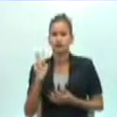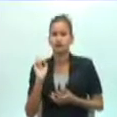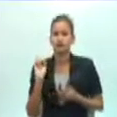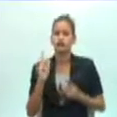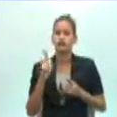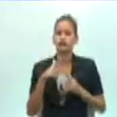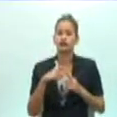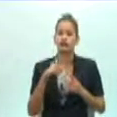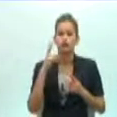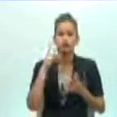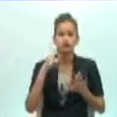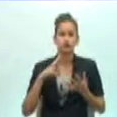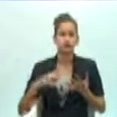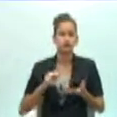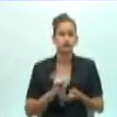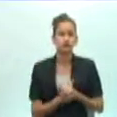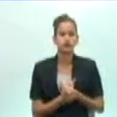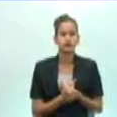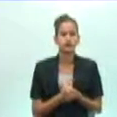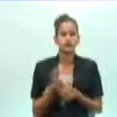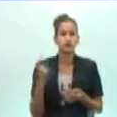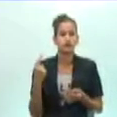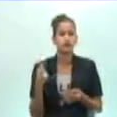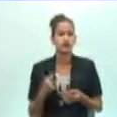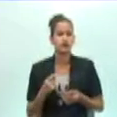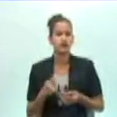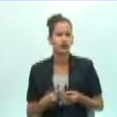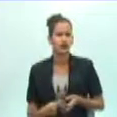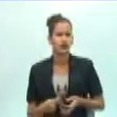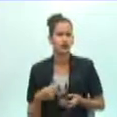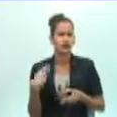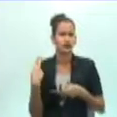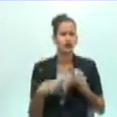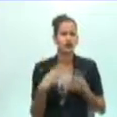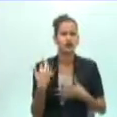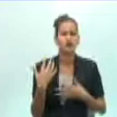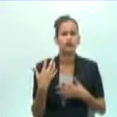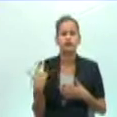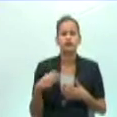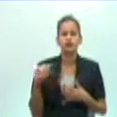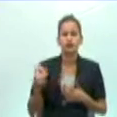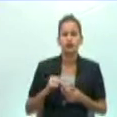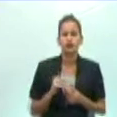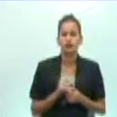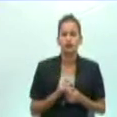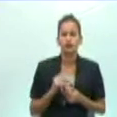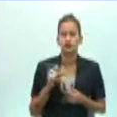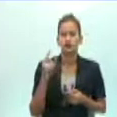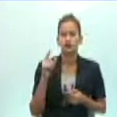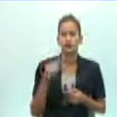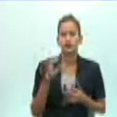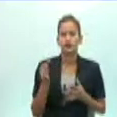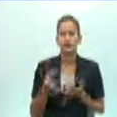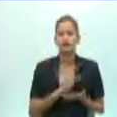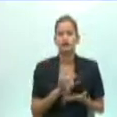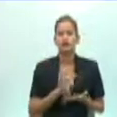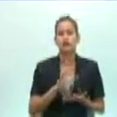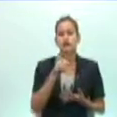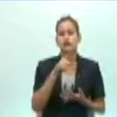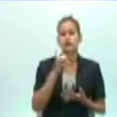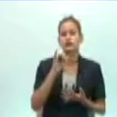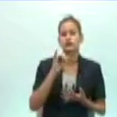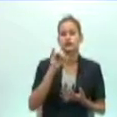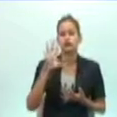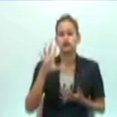Debían realizar las actividades que aparecían en la página 165 y extraer del texto una forma